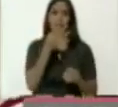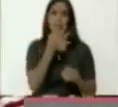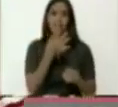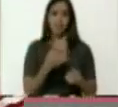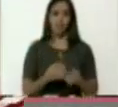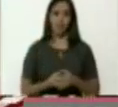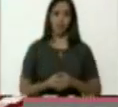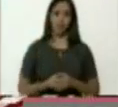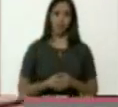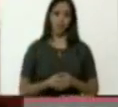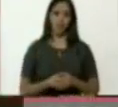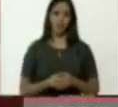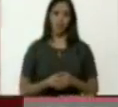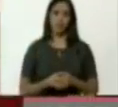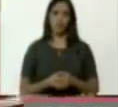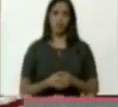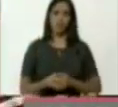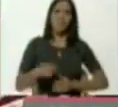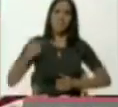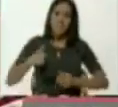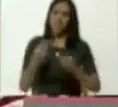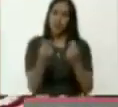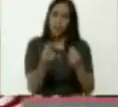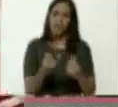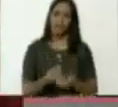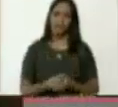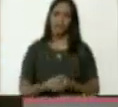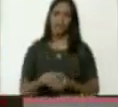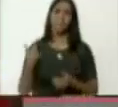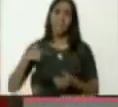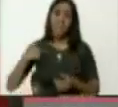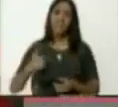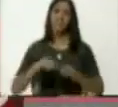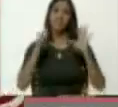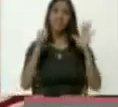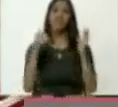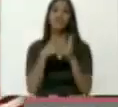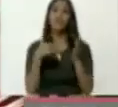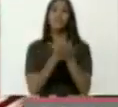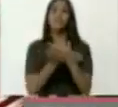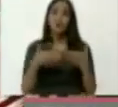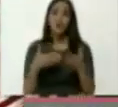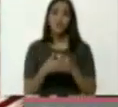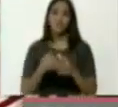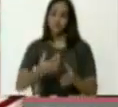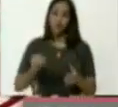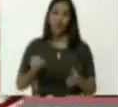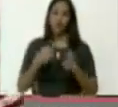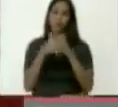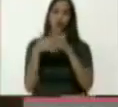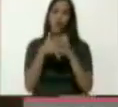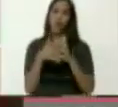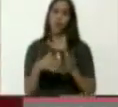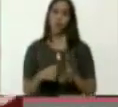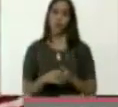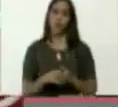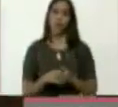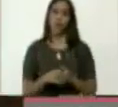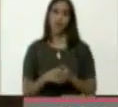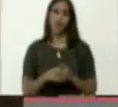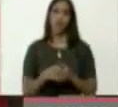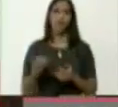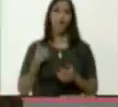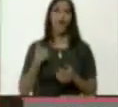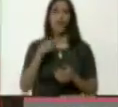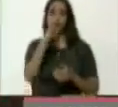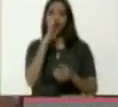pasado? Teniendo la plata, teniendo 6 mil millones incautados por ellos, persiguiendo cualquier cuenta